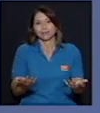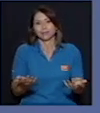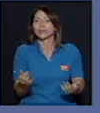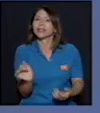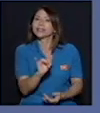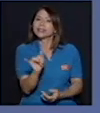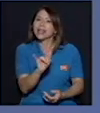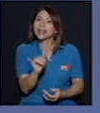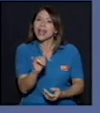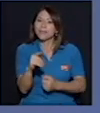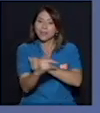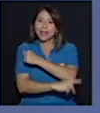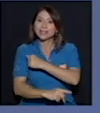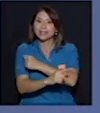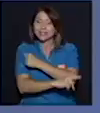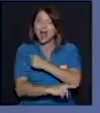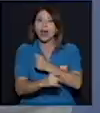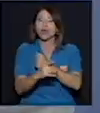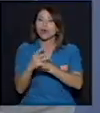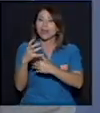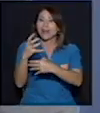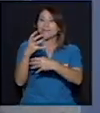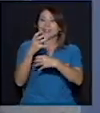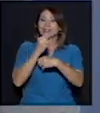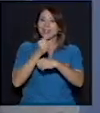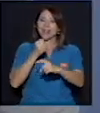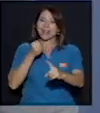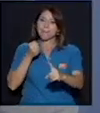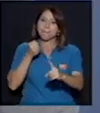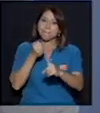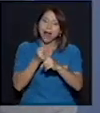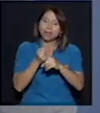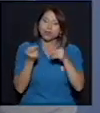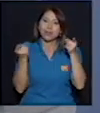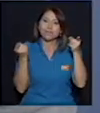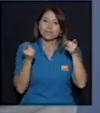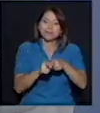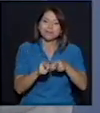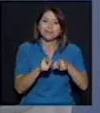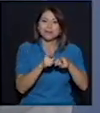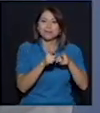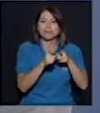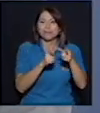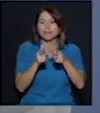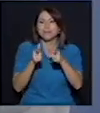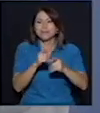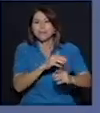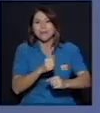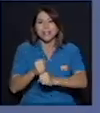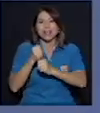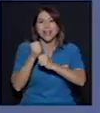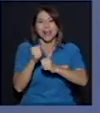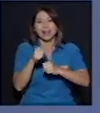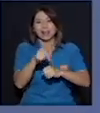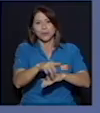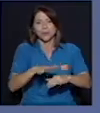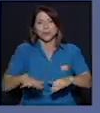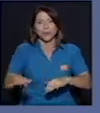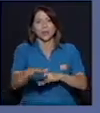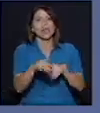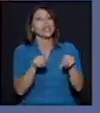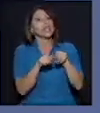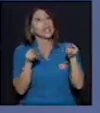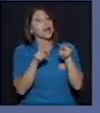el Estado que reciba el impacto de una conflagración militar en la península. La distancia entre la frontera y Seúl